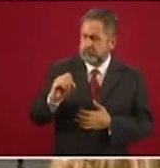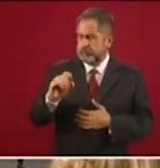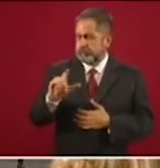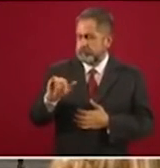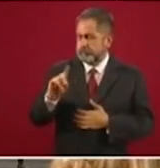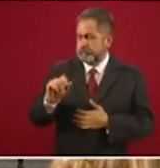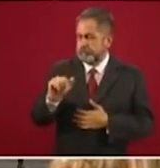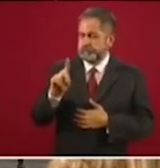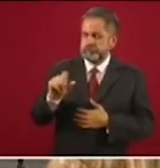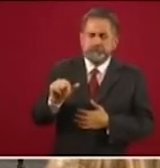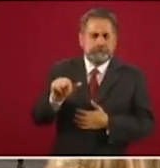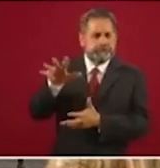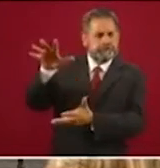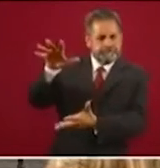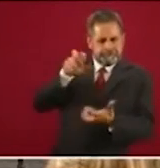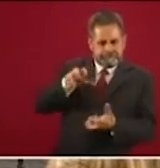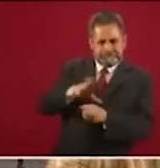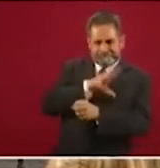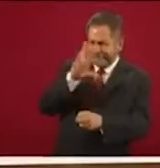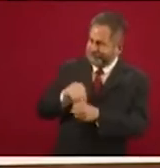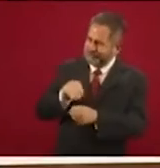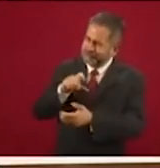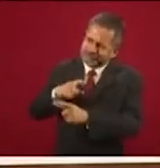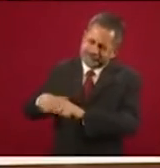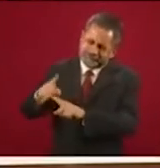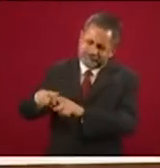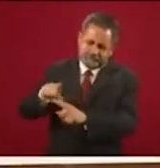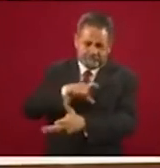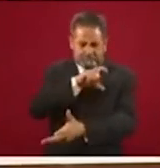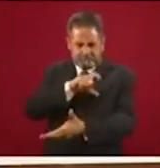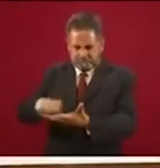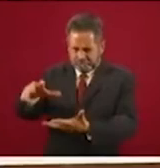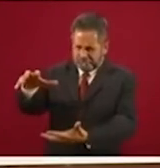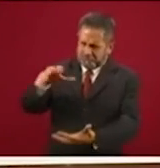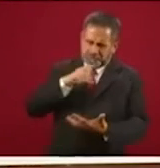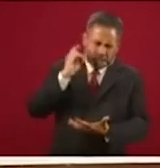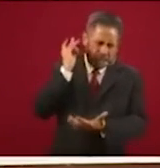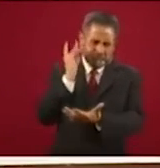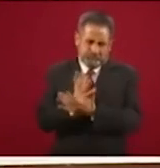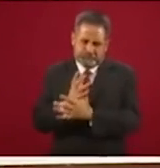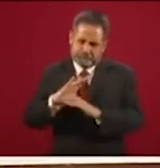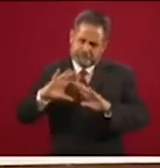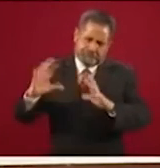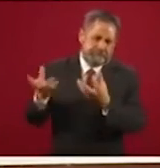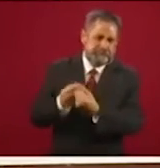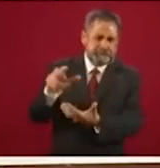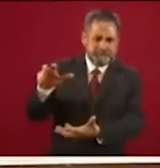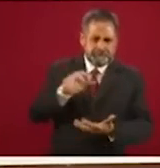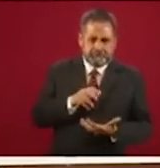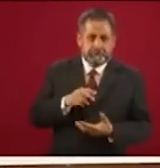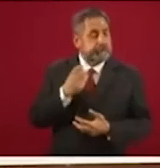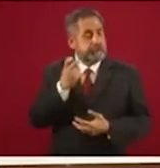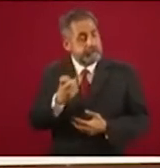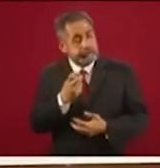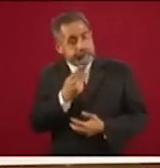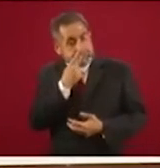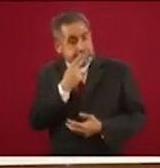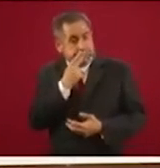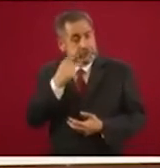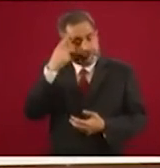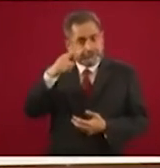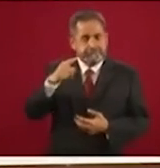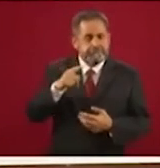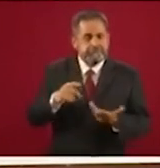iremos mostrando los resultados tan importantes y tan positivos de este esquema, nos permitió tener